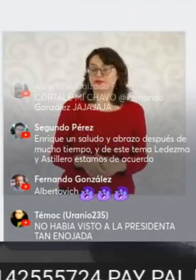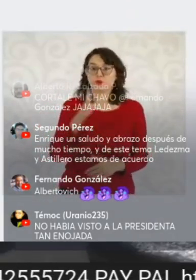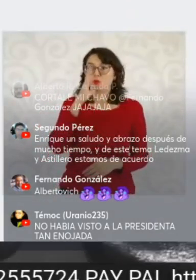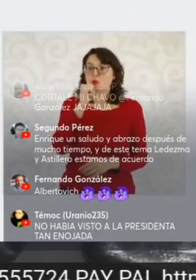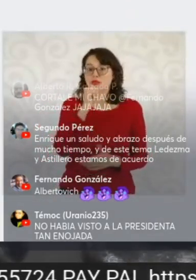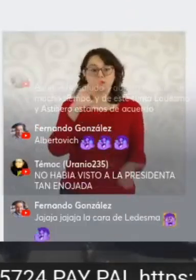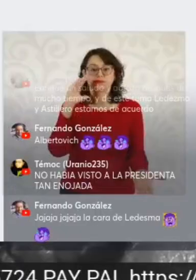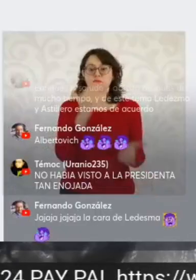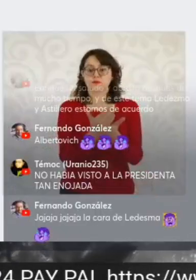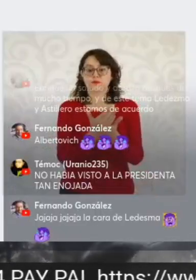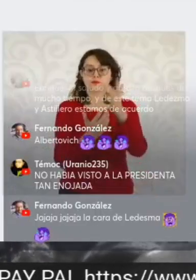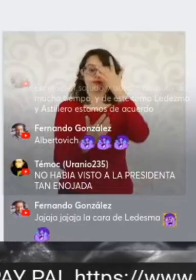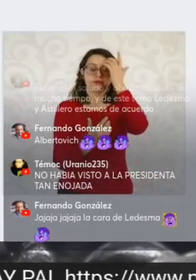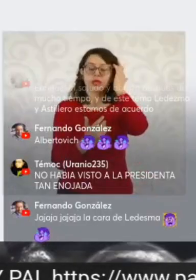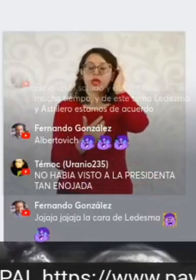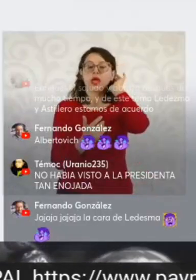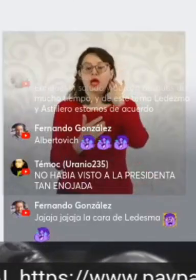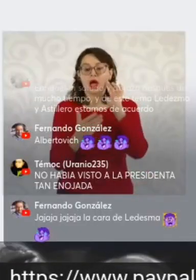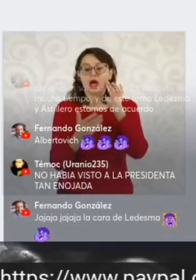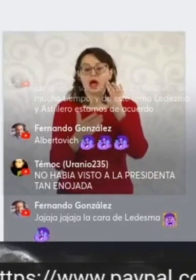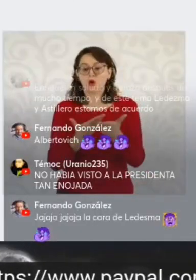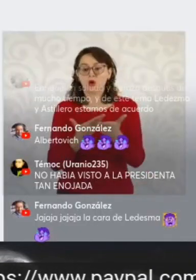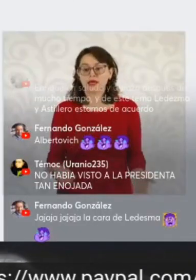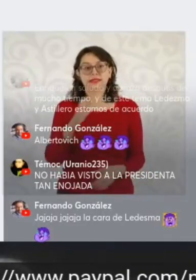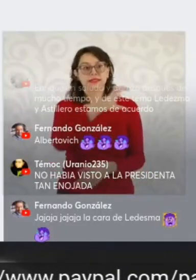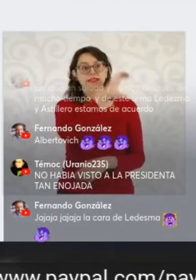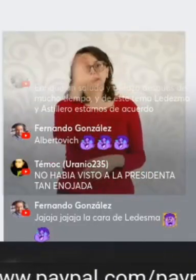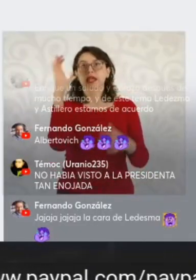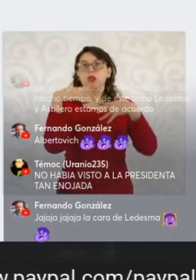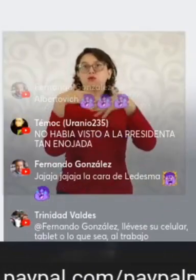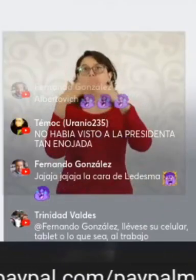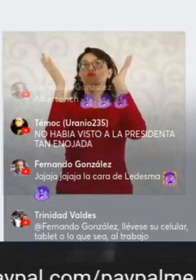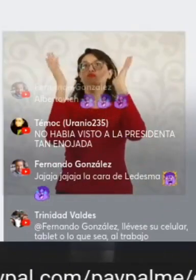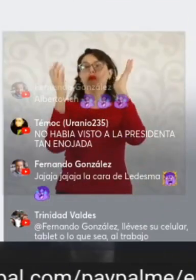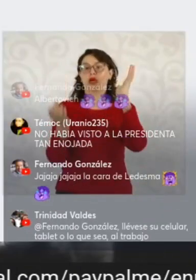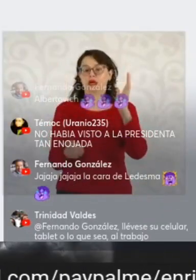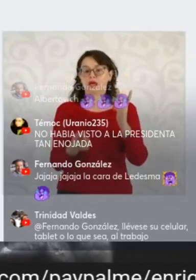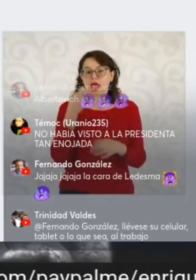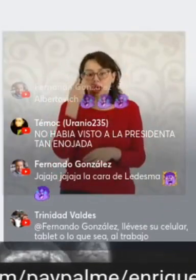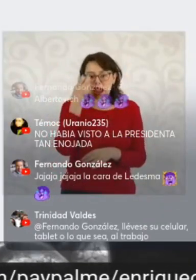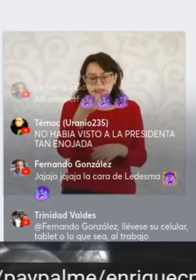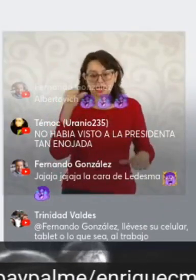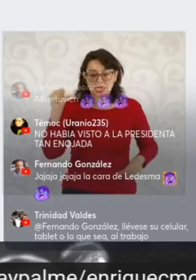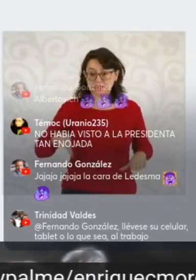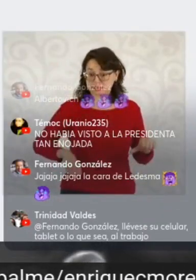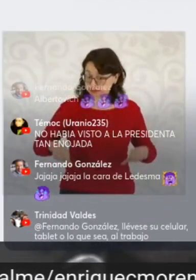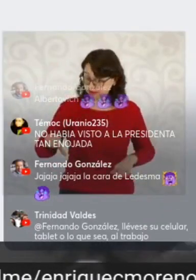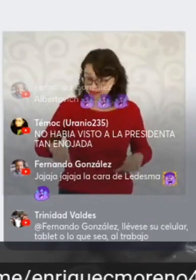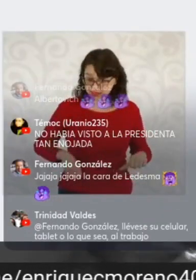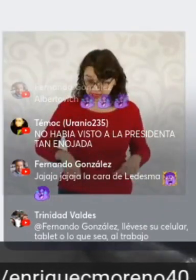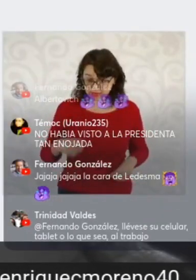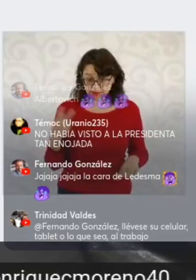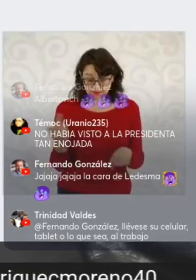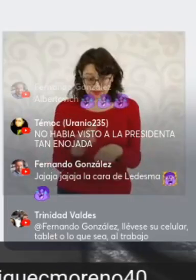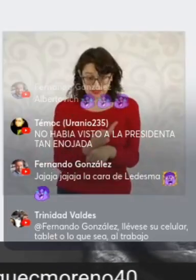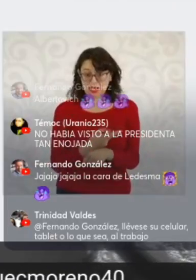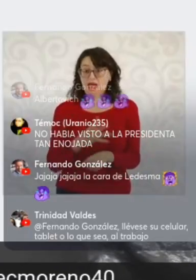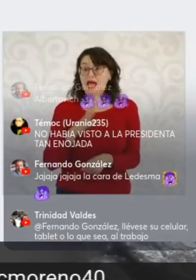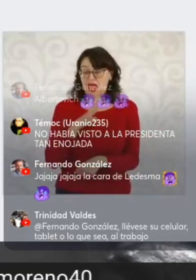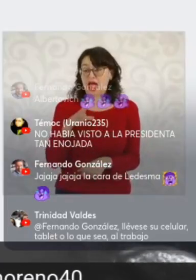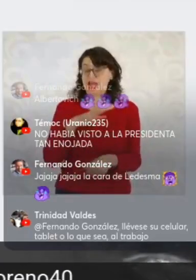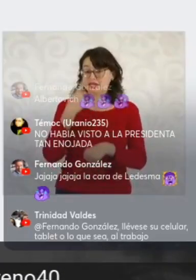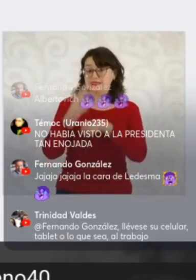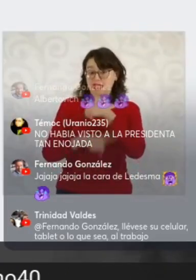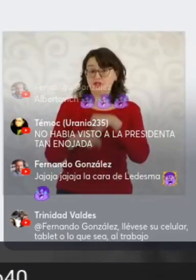que tanto se abre la minería a cielo abierto, que es una de las actividades que mayor afectaciones